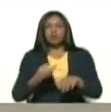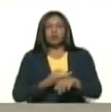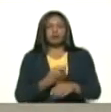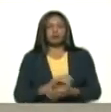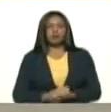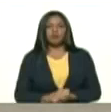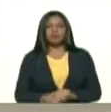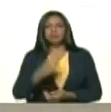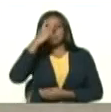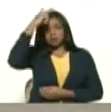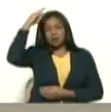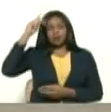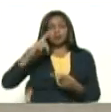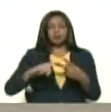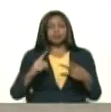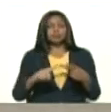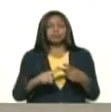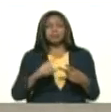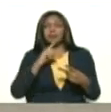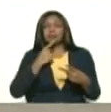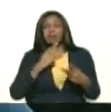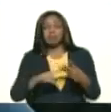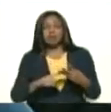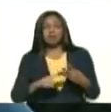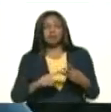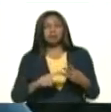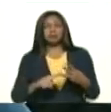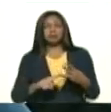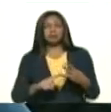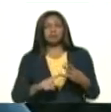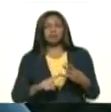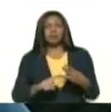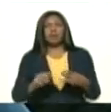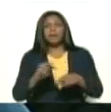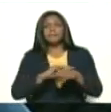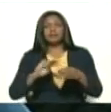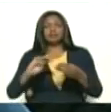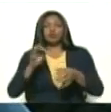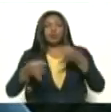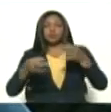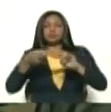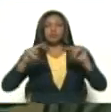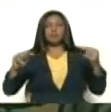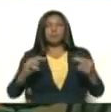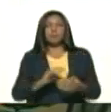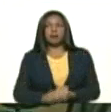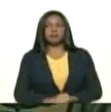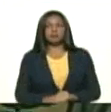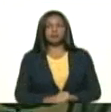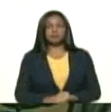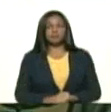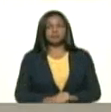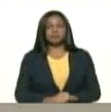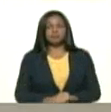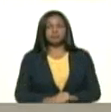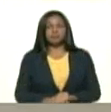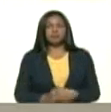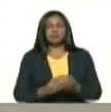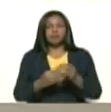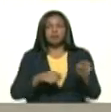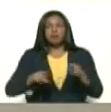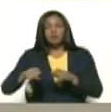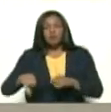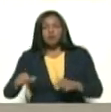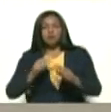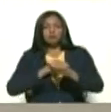Aissami, Vladimir Padrino López, Néstor Reverol Torres, Ricardo Menéndez, comandante estratégico de la